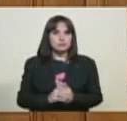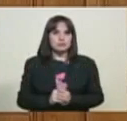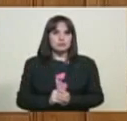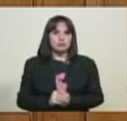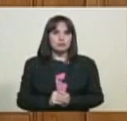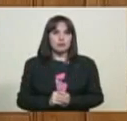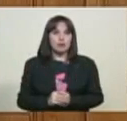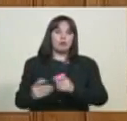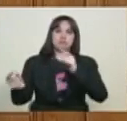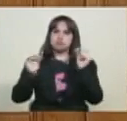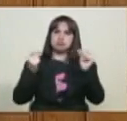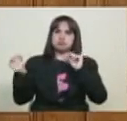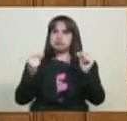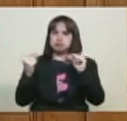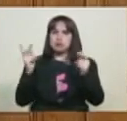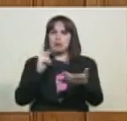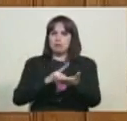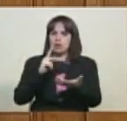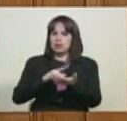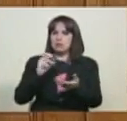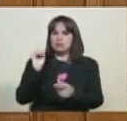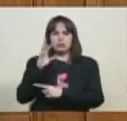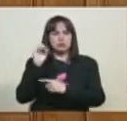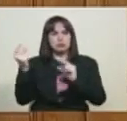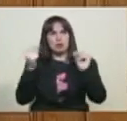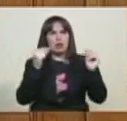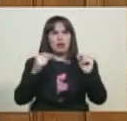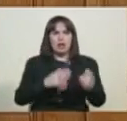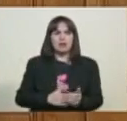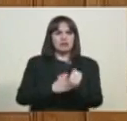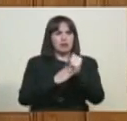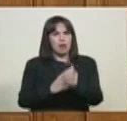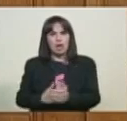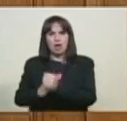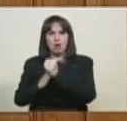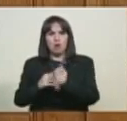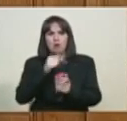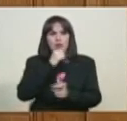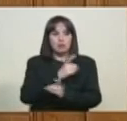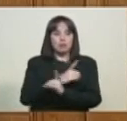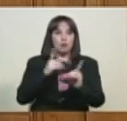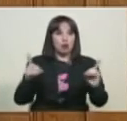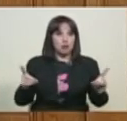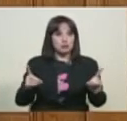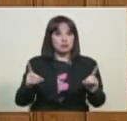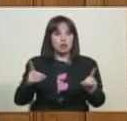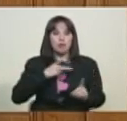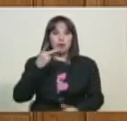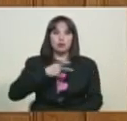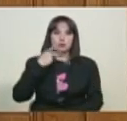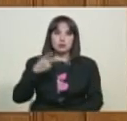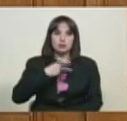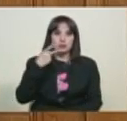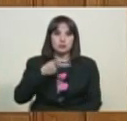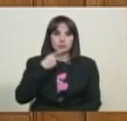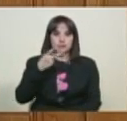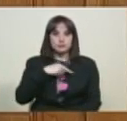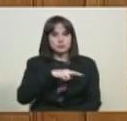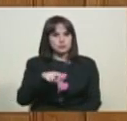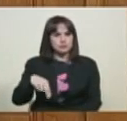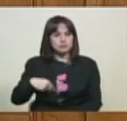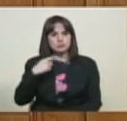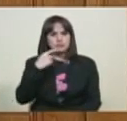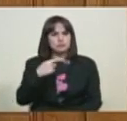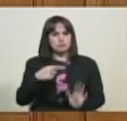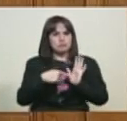con argumentos, con liderazgo. Nosotros en el marco de la democracia y la lucha política somos